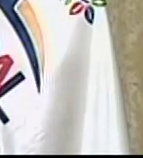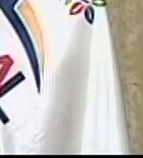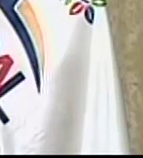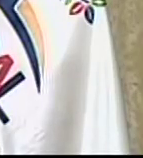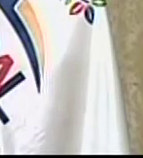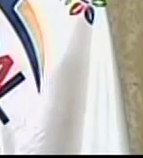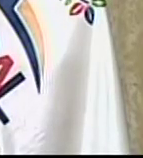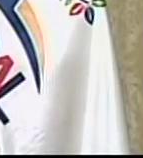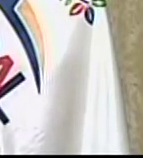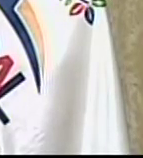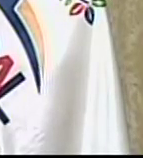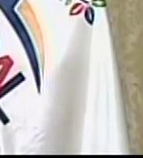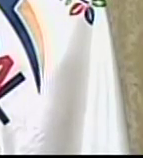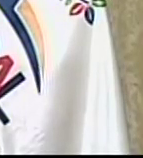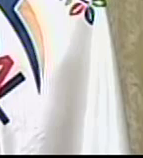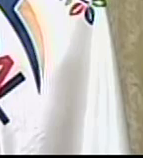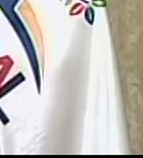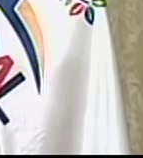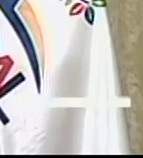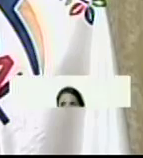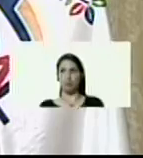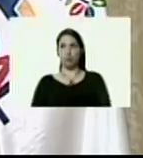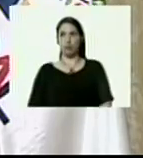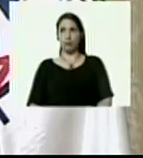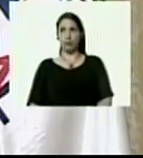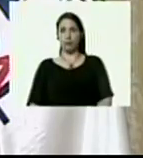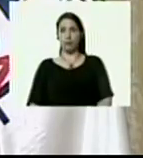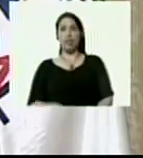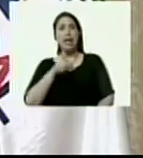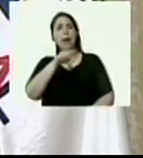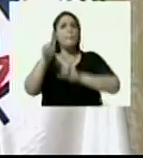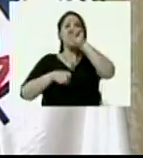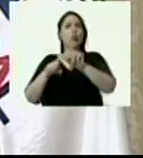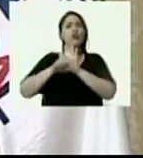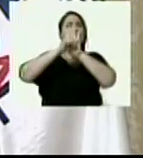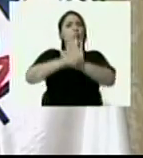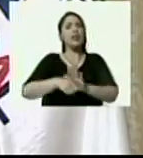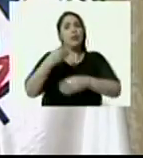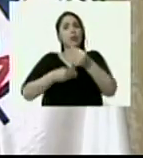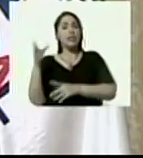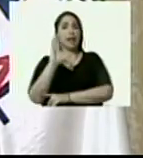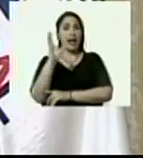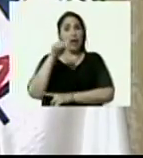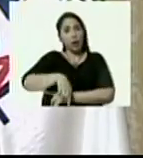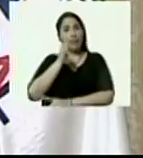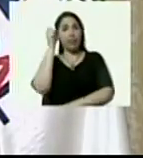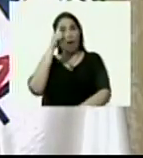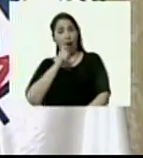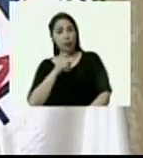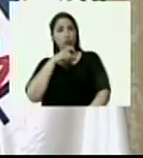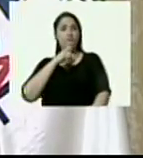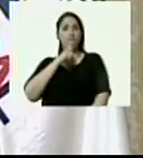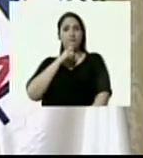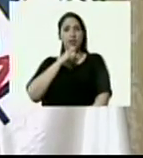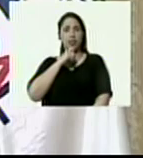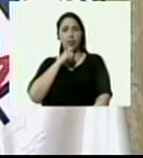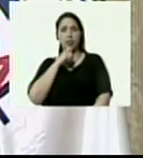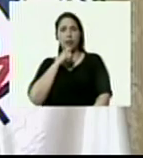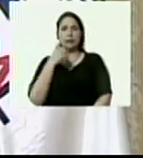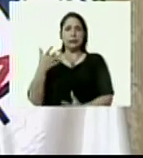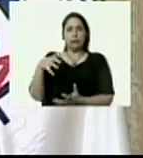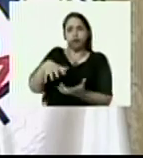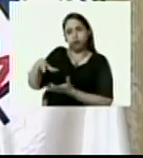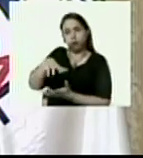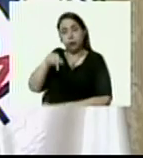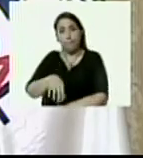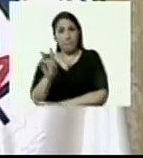efectivamente ella nos preguntó por el simbolismo de que esta cumbre se haya hecho en caracas en este año difícil de turbulencia también en